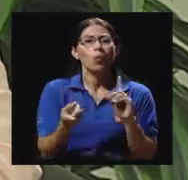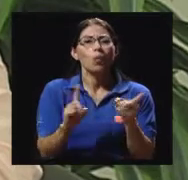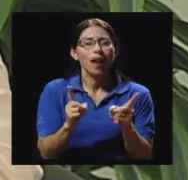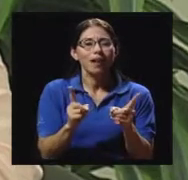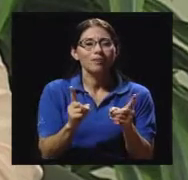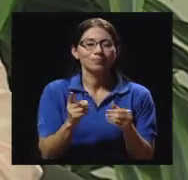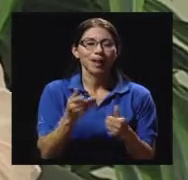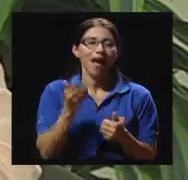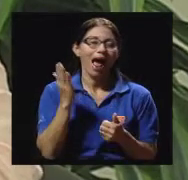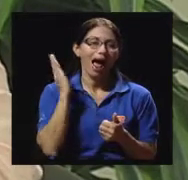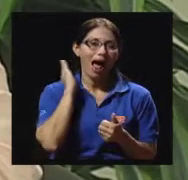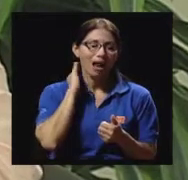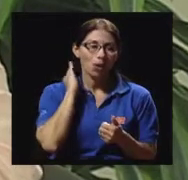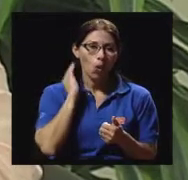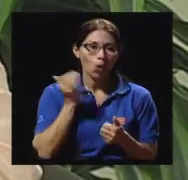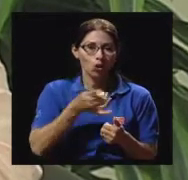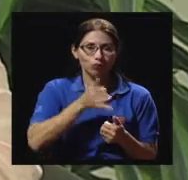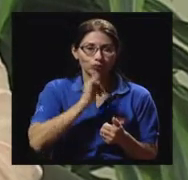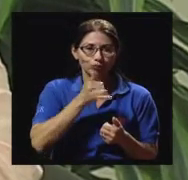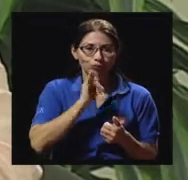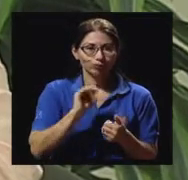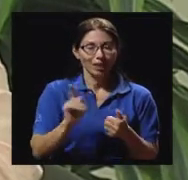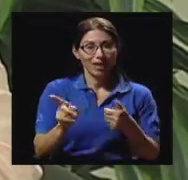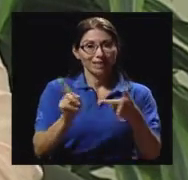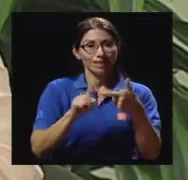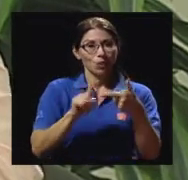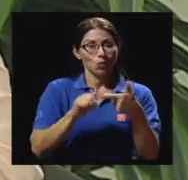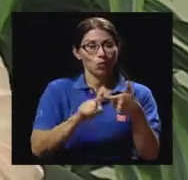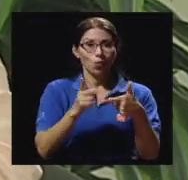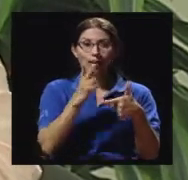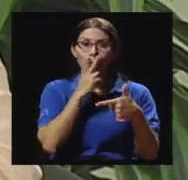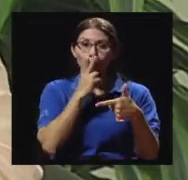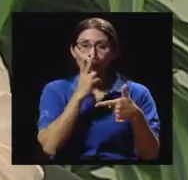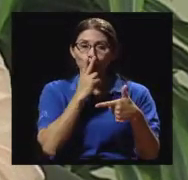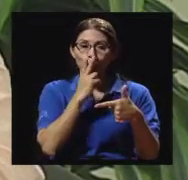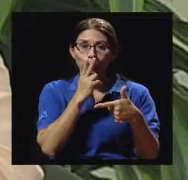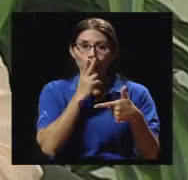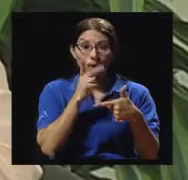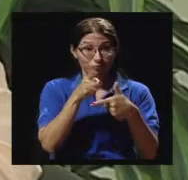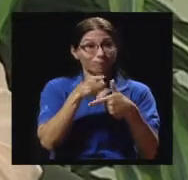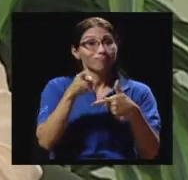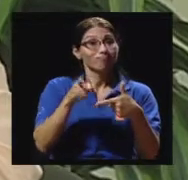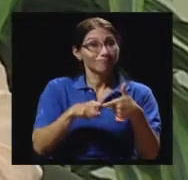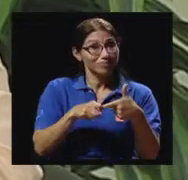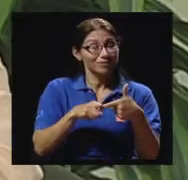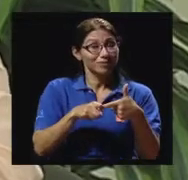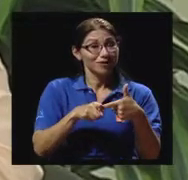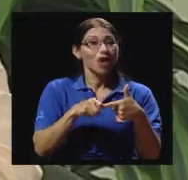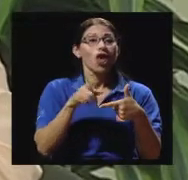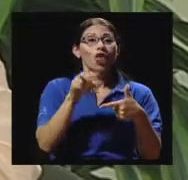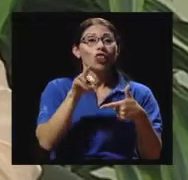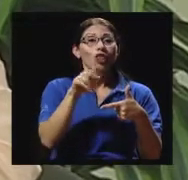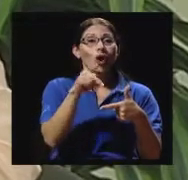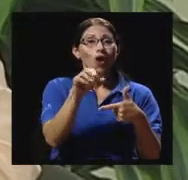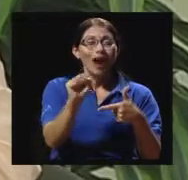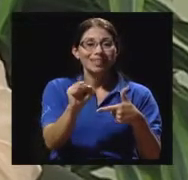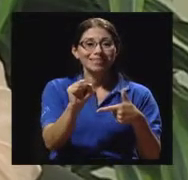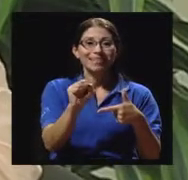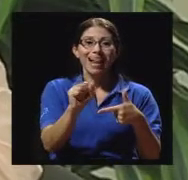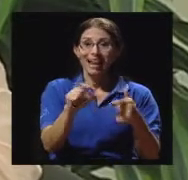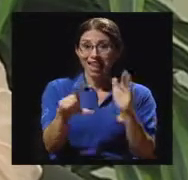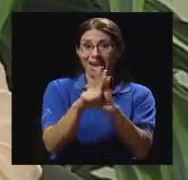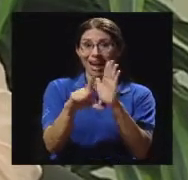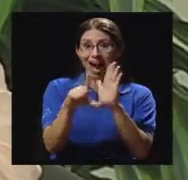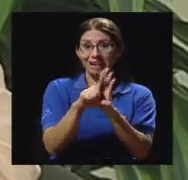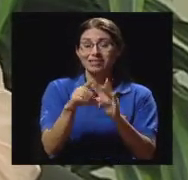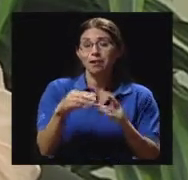segundo lugar, el tabaco. Entonces vean cómo son las drogas legales, sí, las que principalmente consume